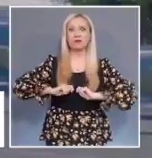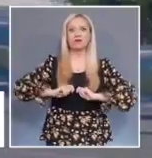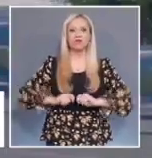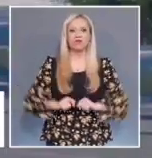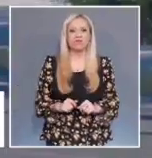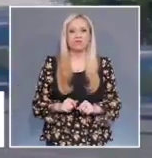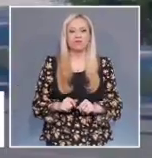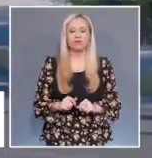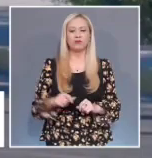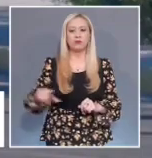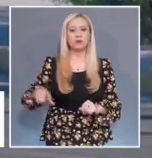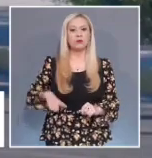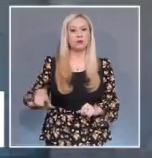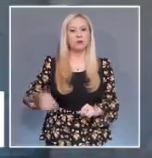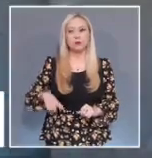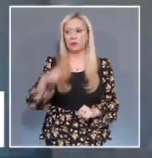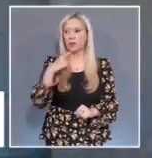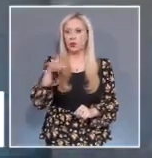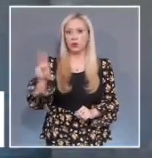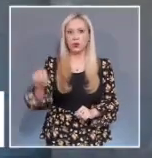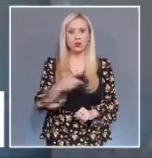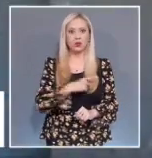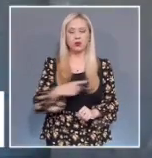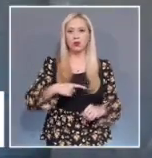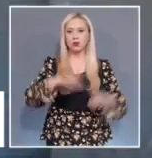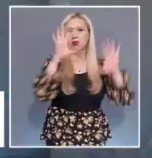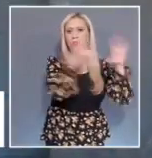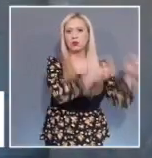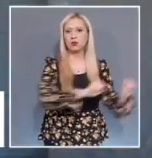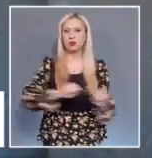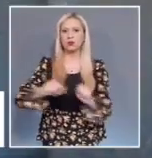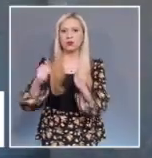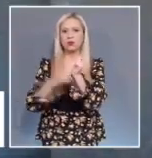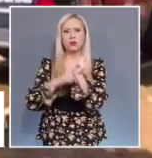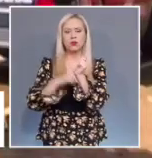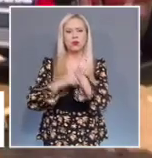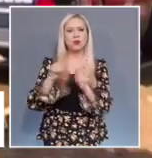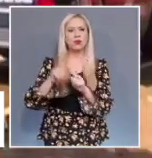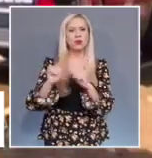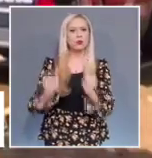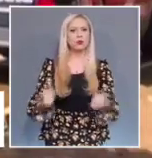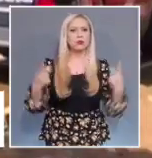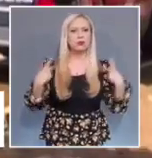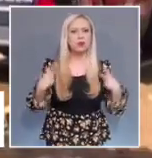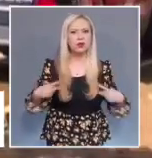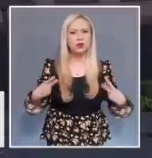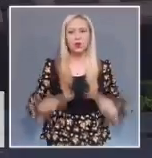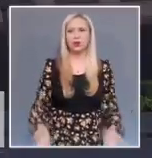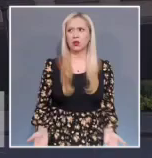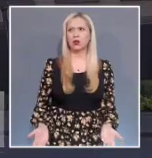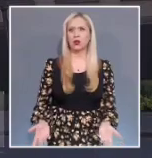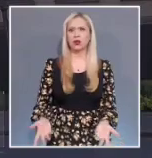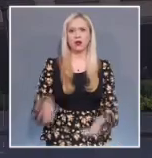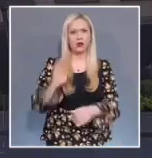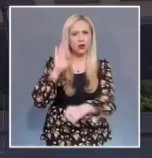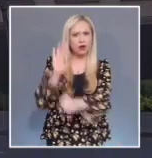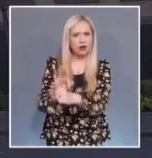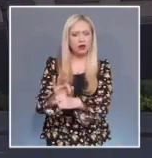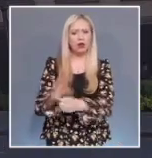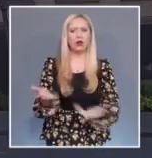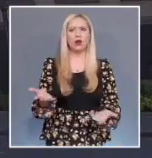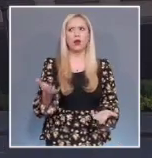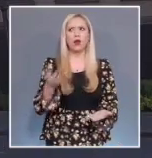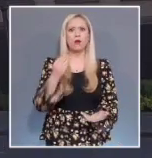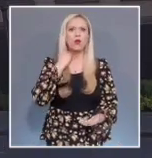esa privación de libertad o el ocultamiento del paradero de la persona y sin permitirle la protección legal. La Suprema Corte de